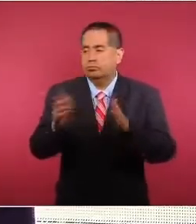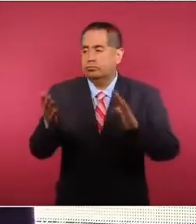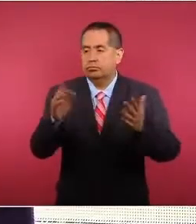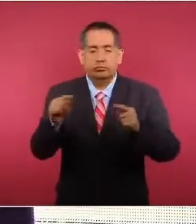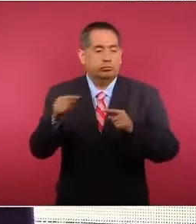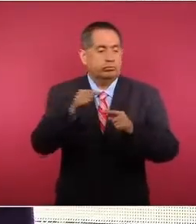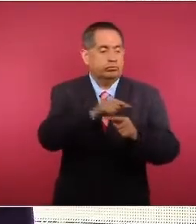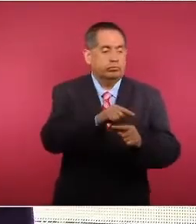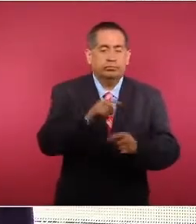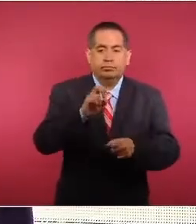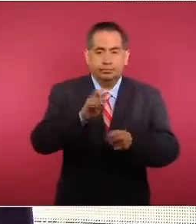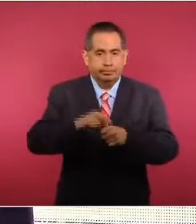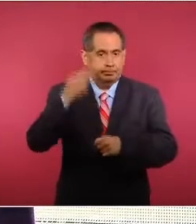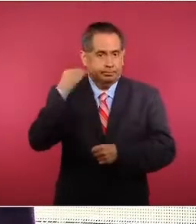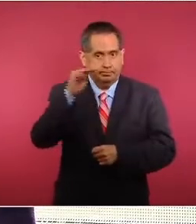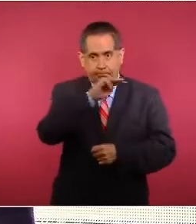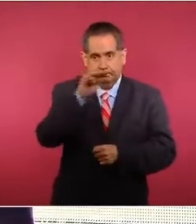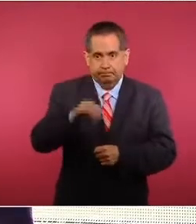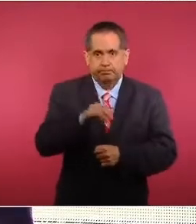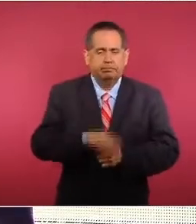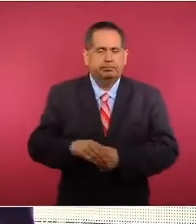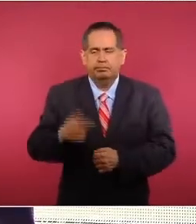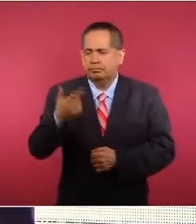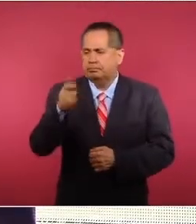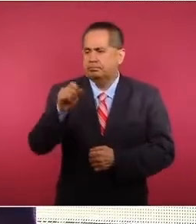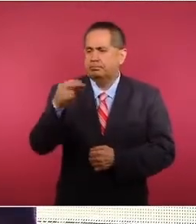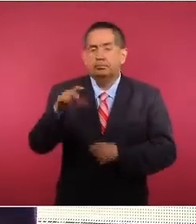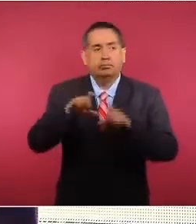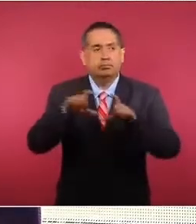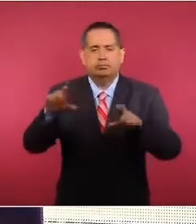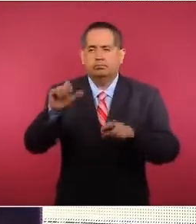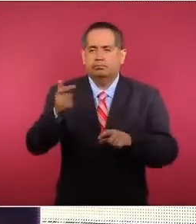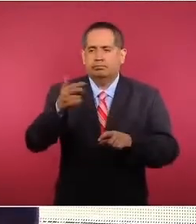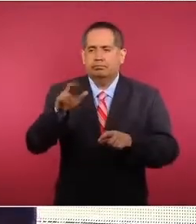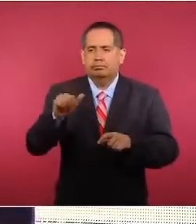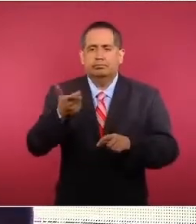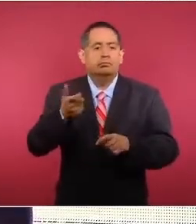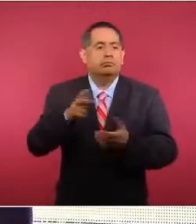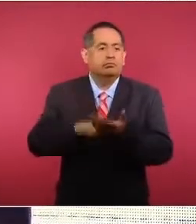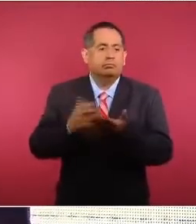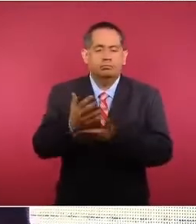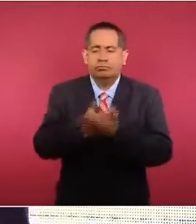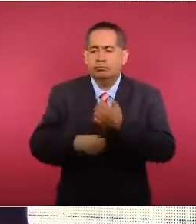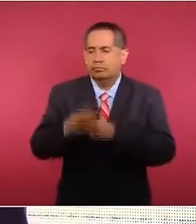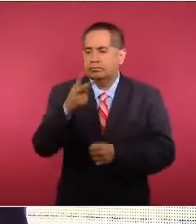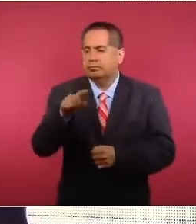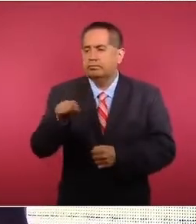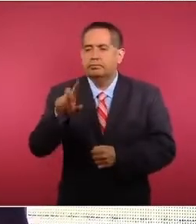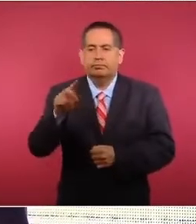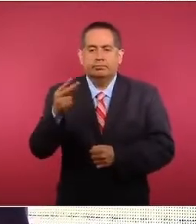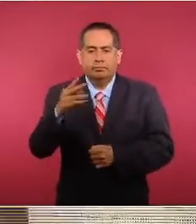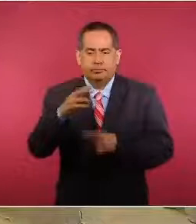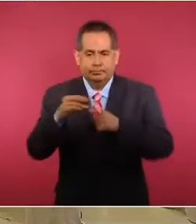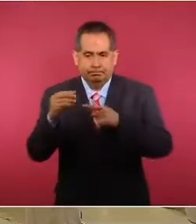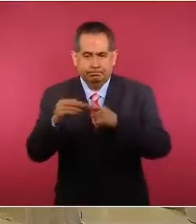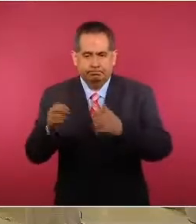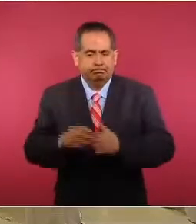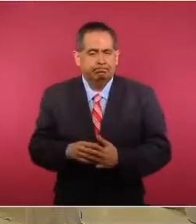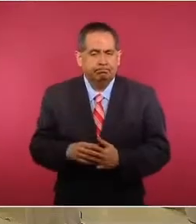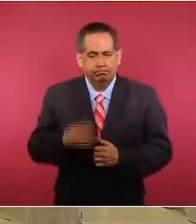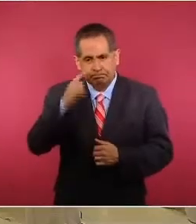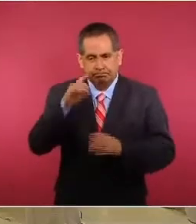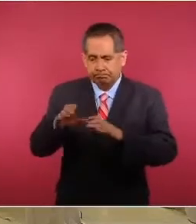comparación en Cherán, Michoacán, Gas Agra, con un margen de 2 pesos 32 centavos. Para cilindros de